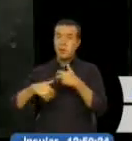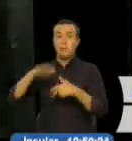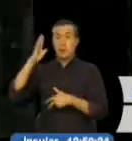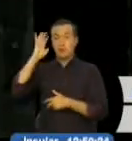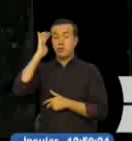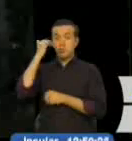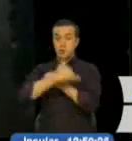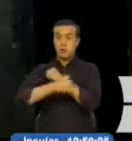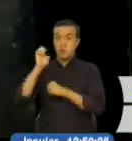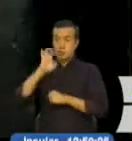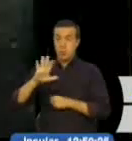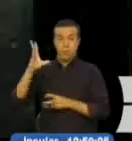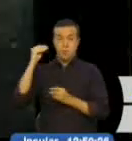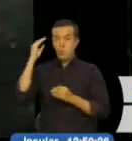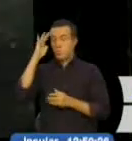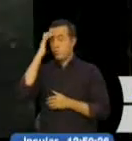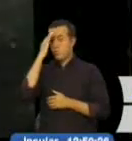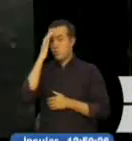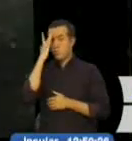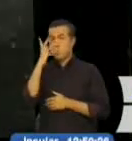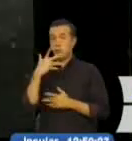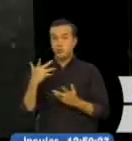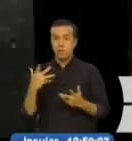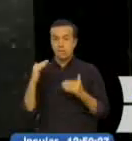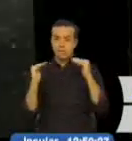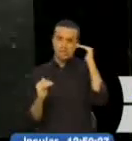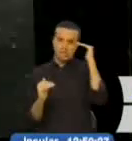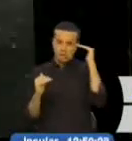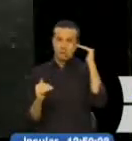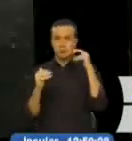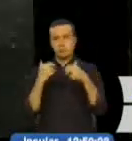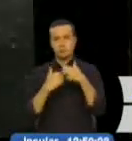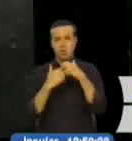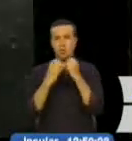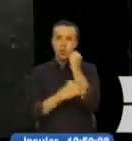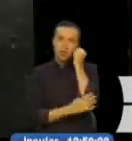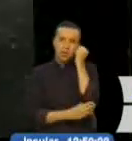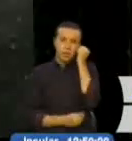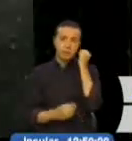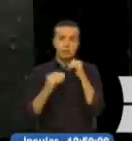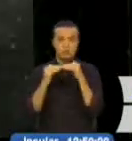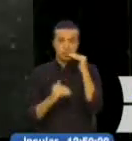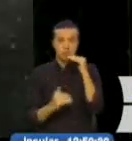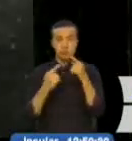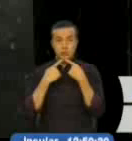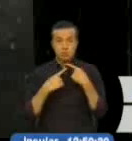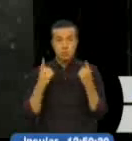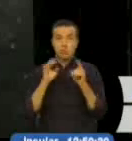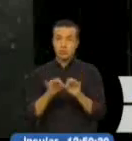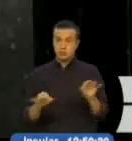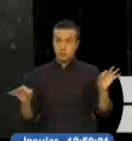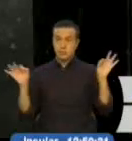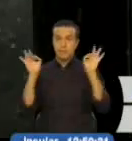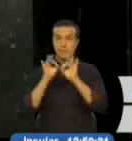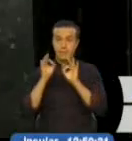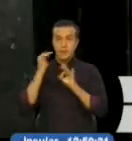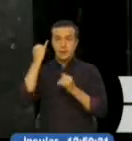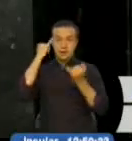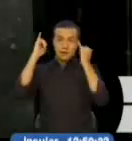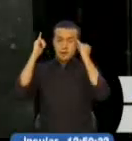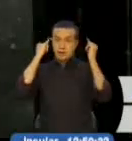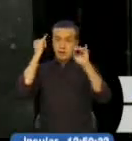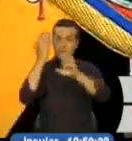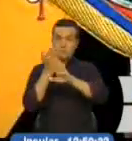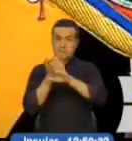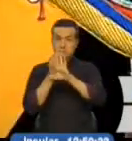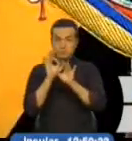mucho a los países europeos porque genera desigualdad, genera pobreza y por eso digo que es muy bueno el que vengan iniciativas desde